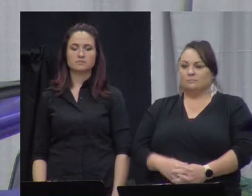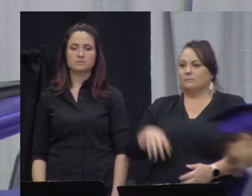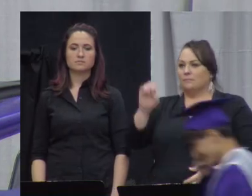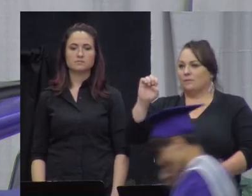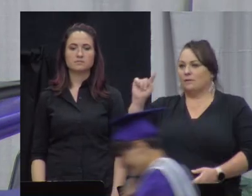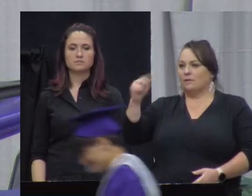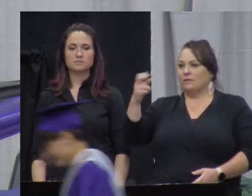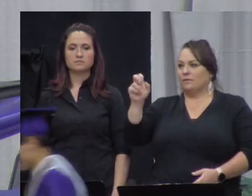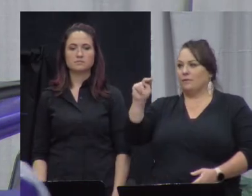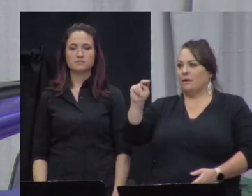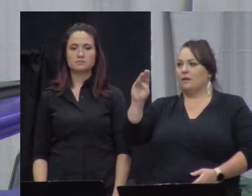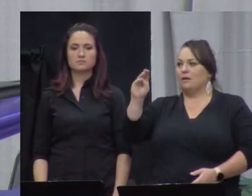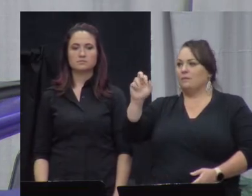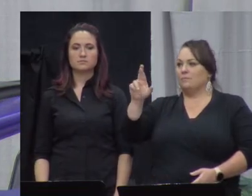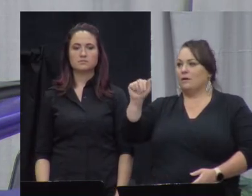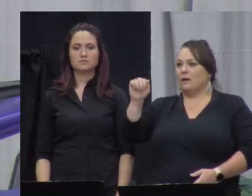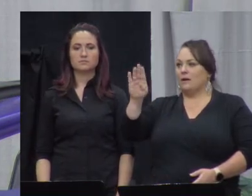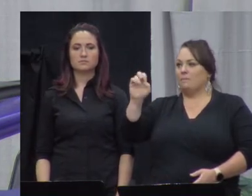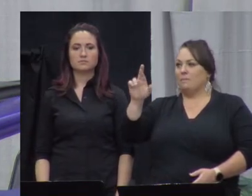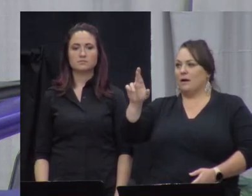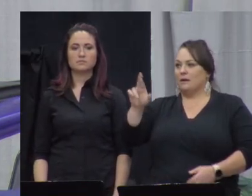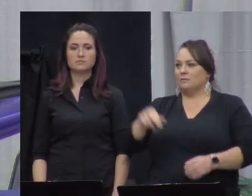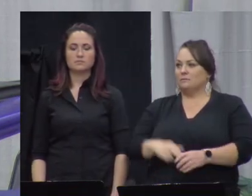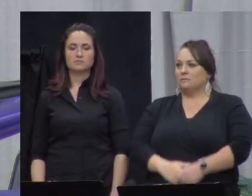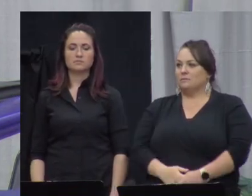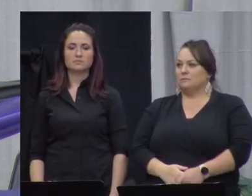Ethan Mirabal.